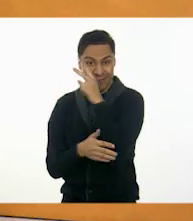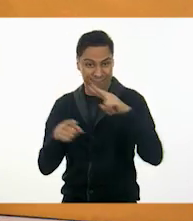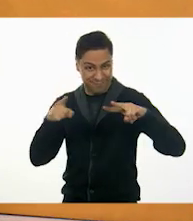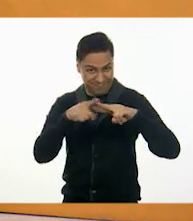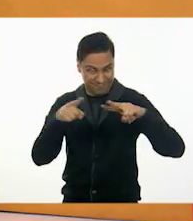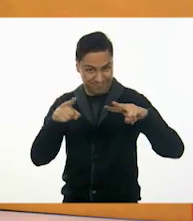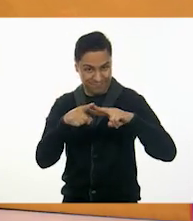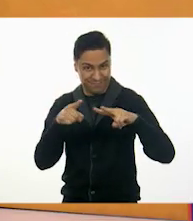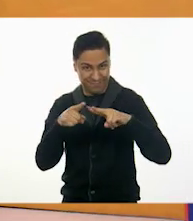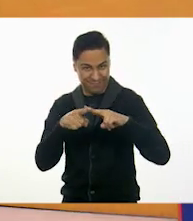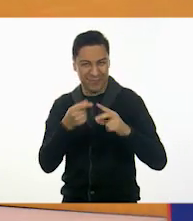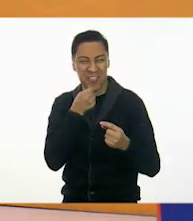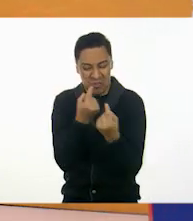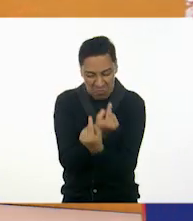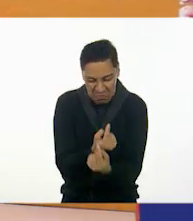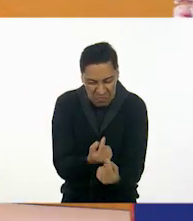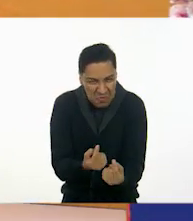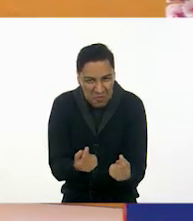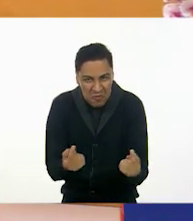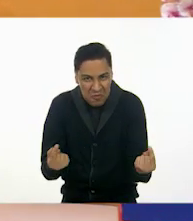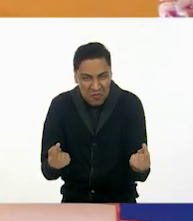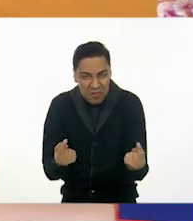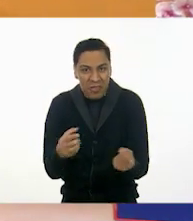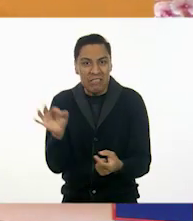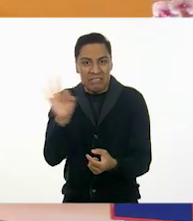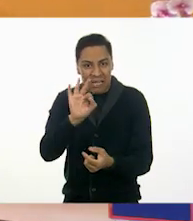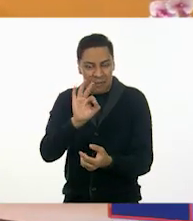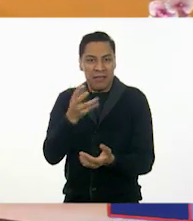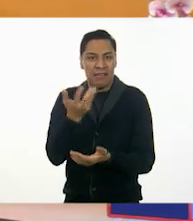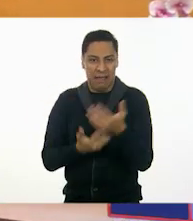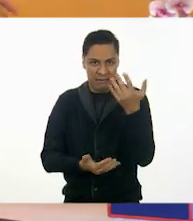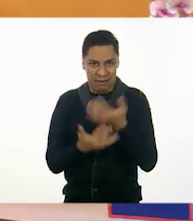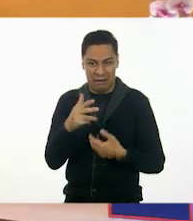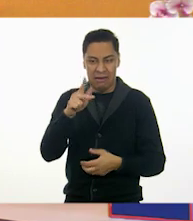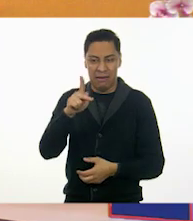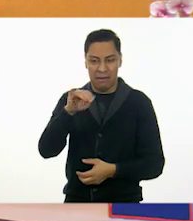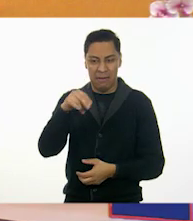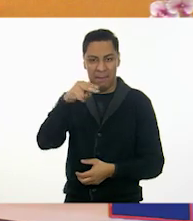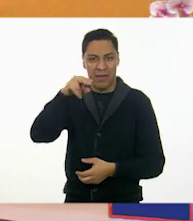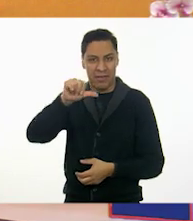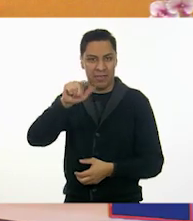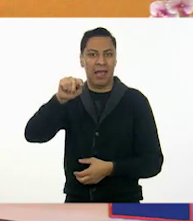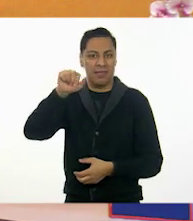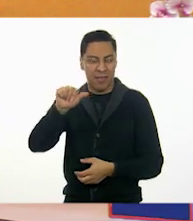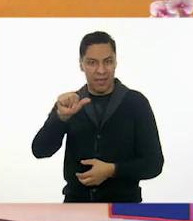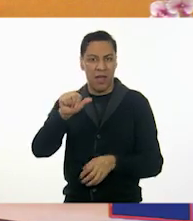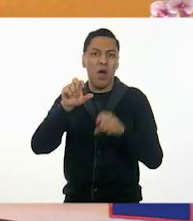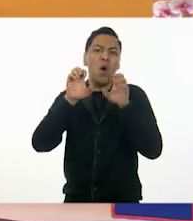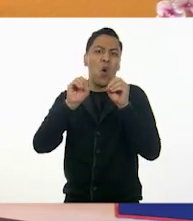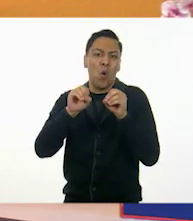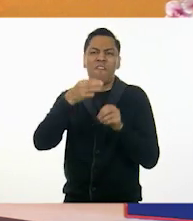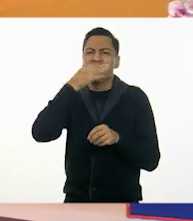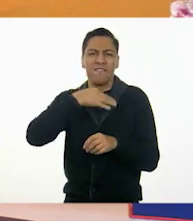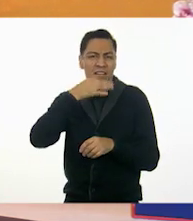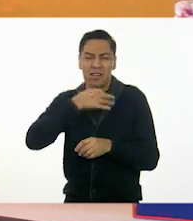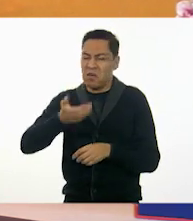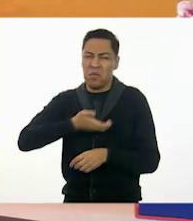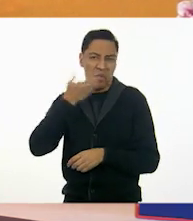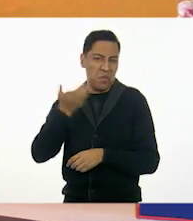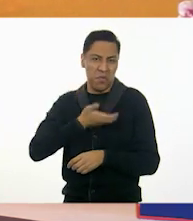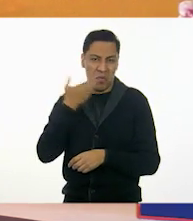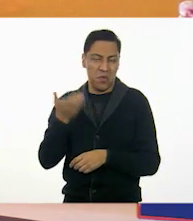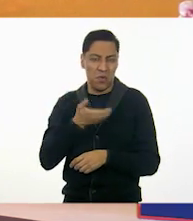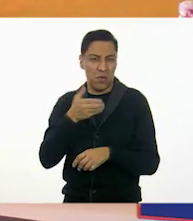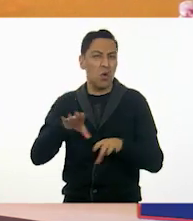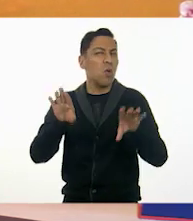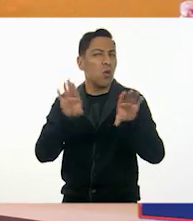hicieron una piñata tal vez con su maestra, o tal vez hicieron una posada, tal vez, ojalá nos